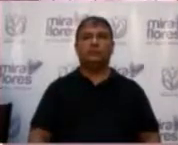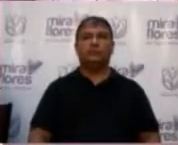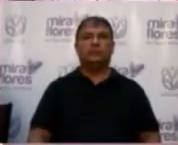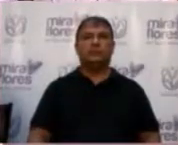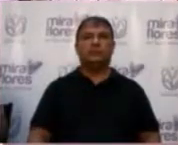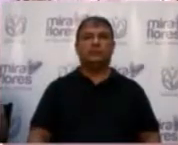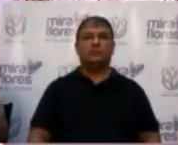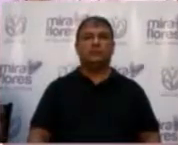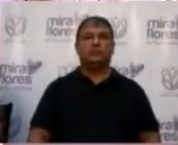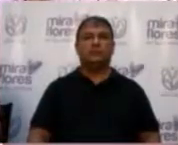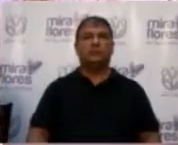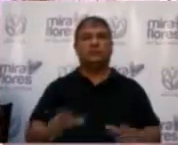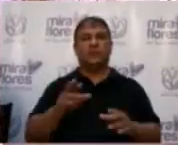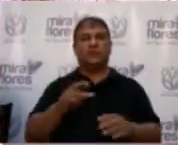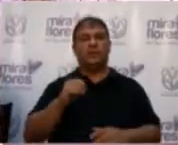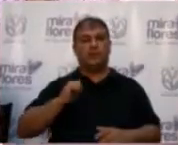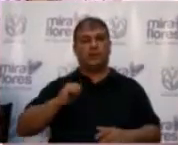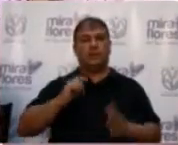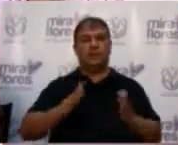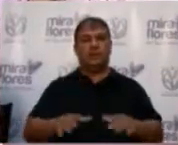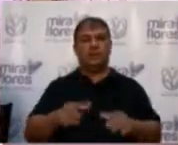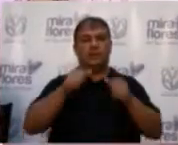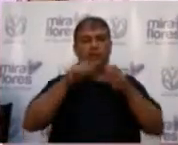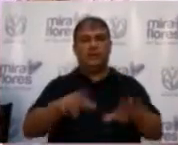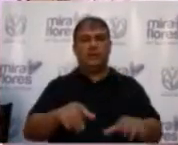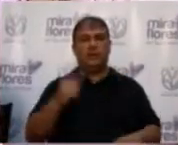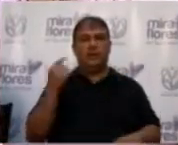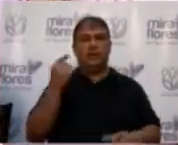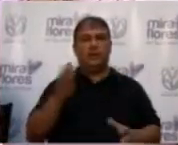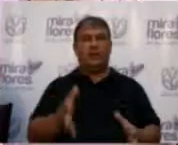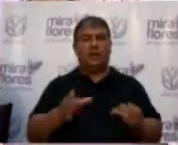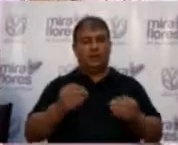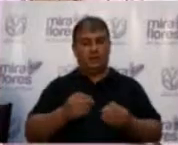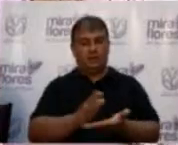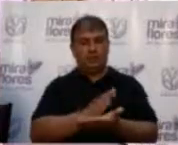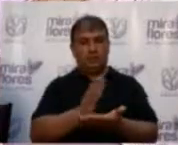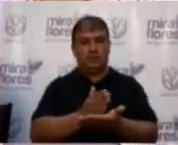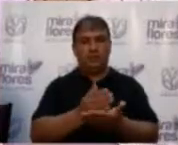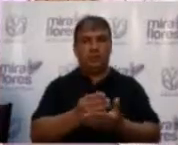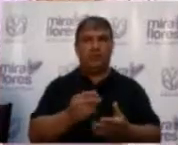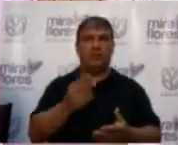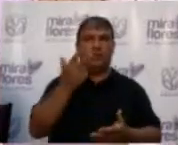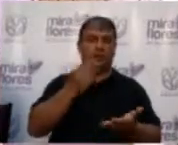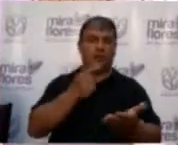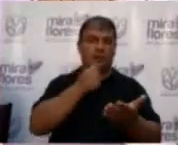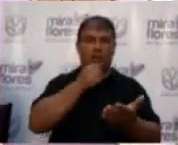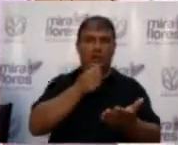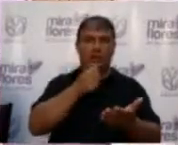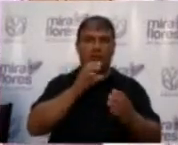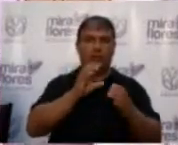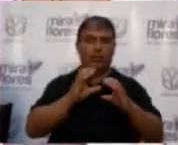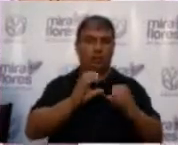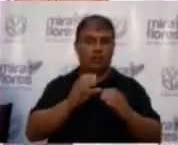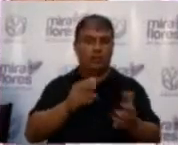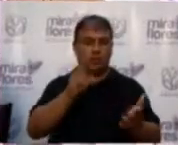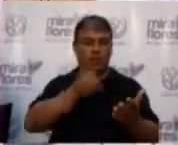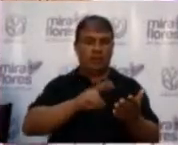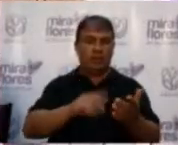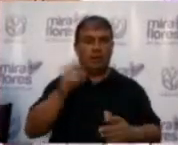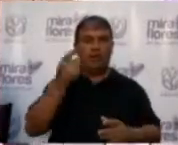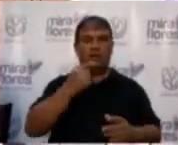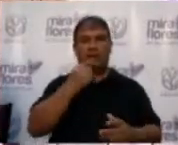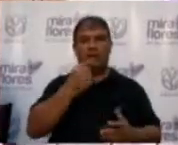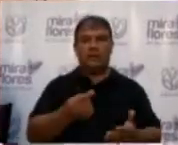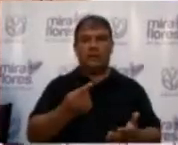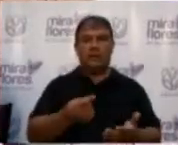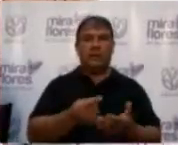Estación despacho. Señor alcalde, la Secretaría General ha recibido tres comunicaciones, las mismas que voy a dar lectura. La primera de